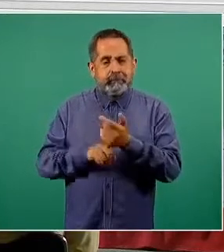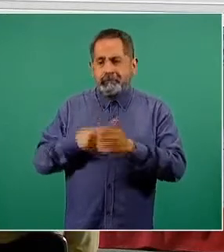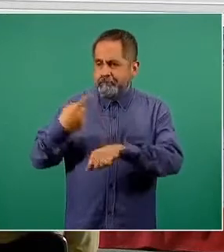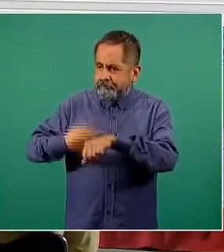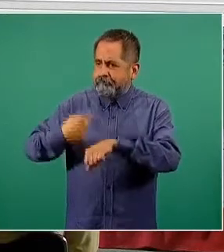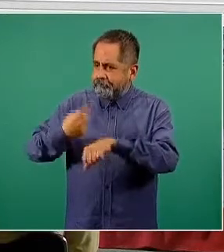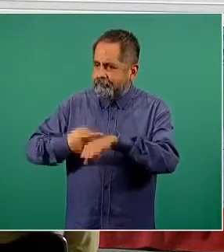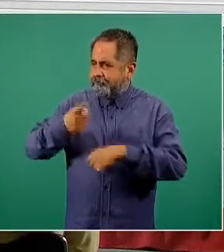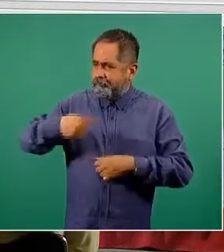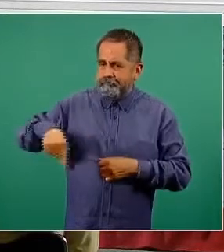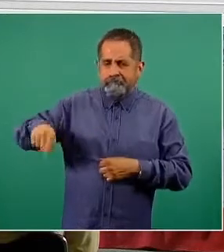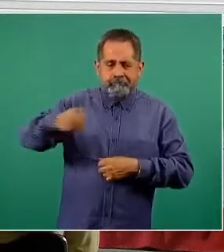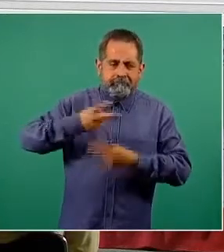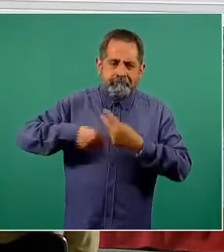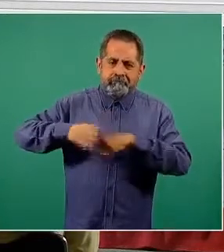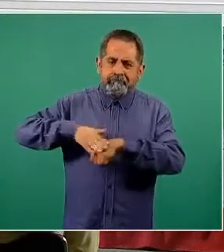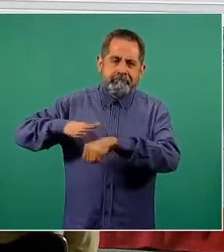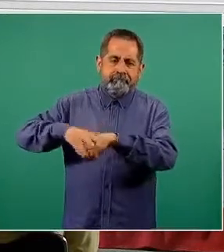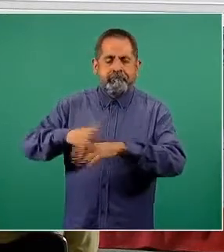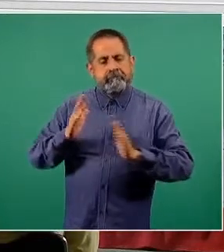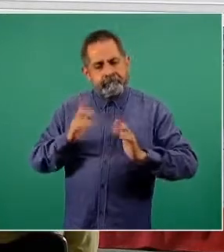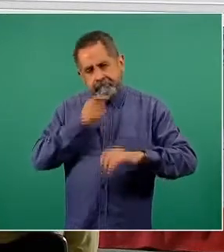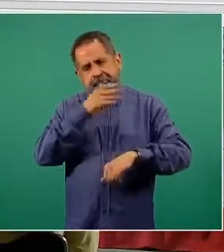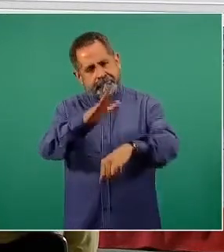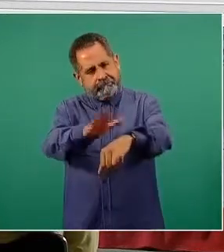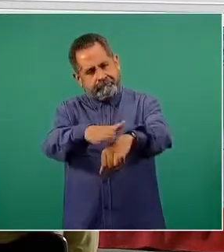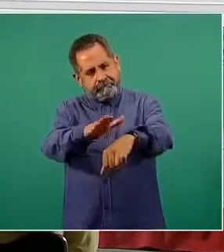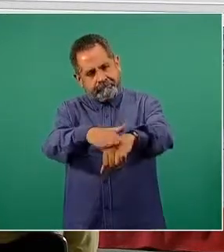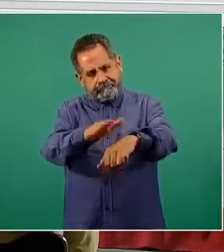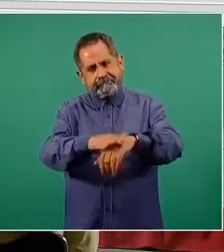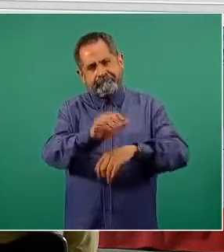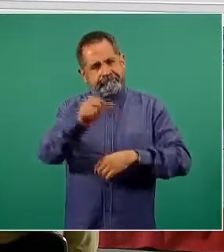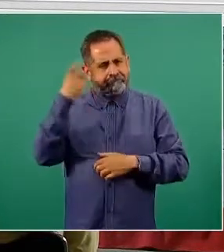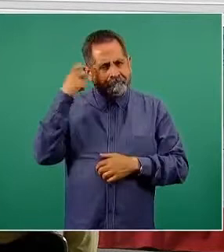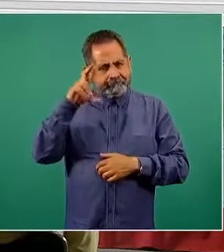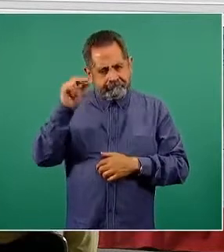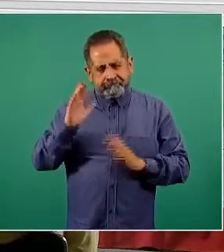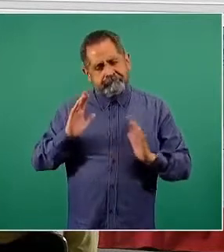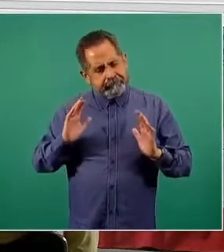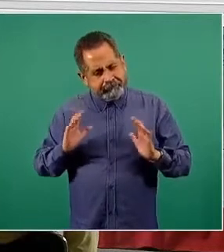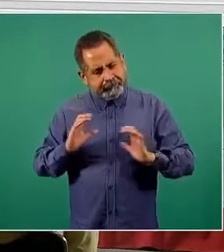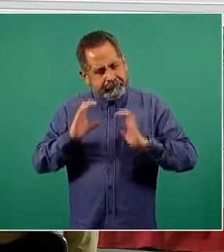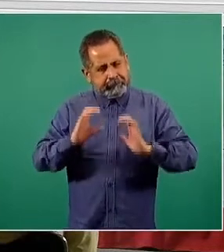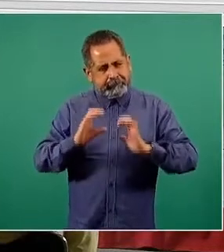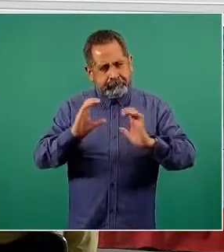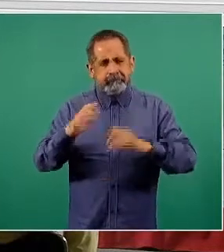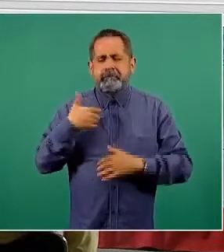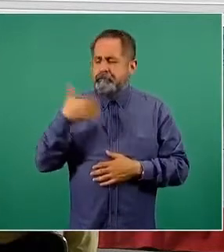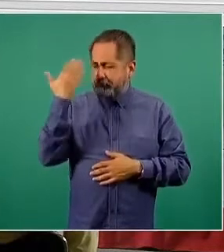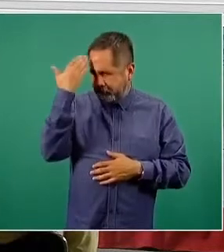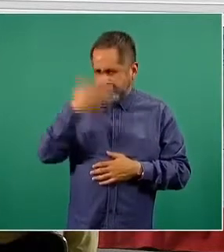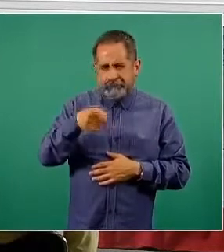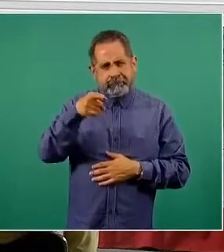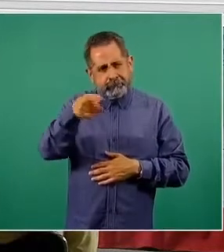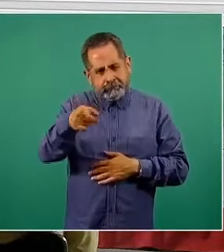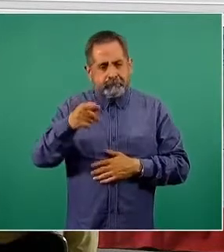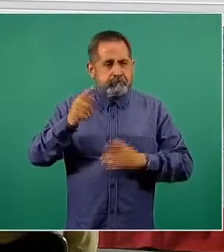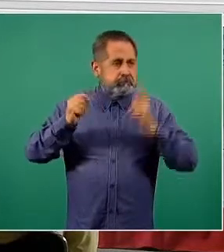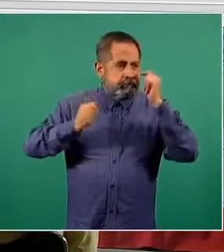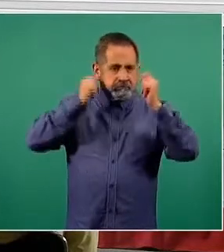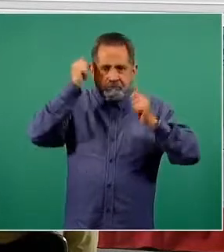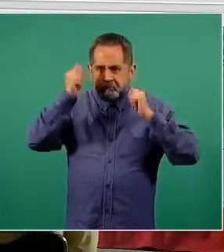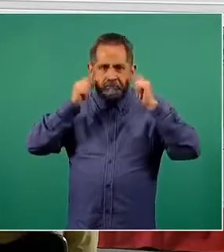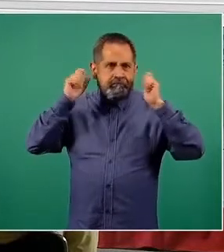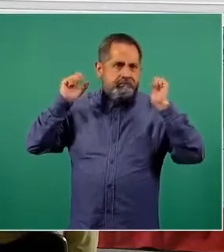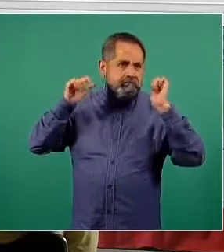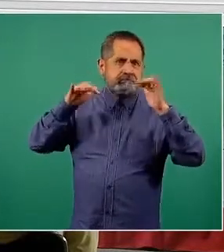casos ascendentes. Entonces aquí sí el llamado a la población obviamente de Quintana Roo. Sabemos que su principal actividad es el